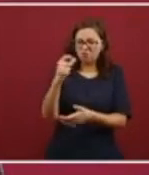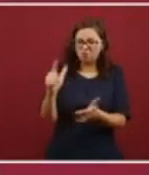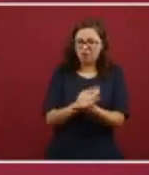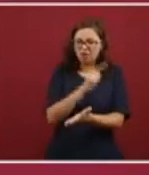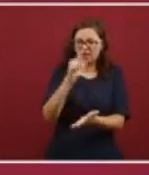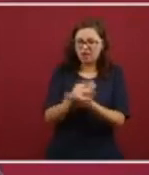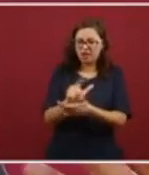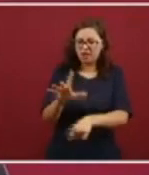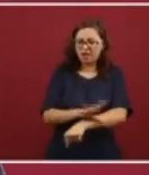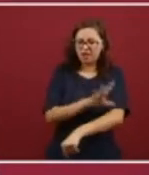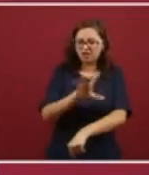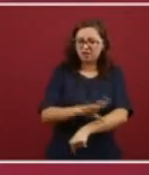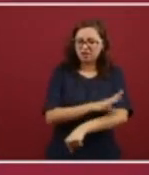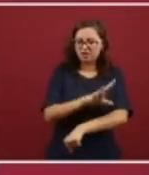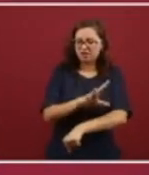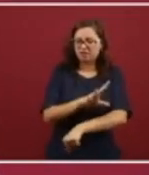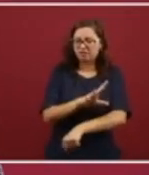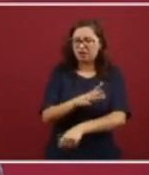y ahora